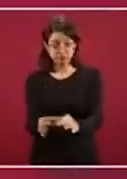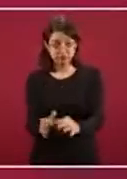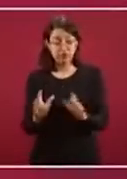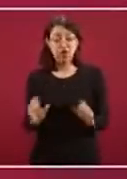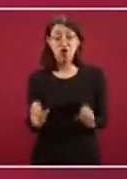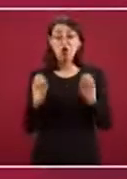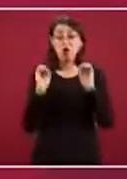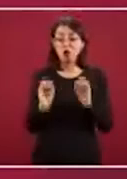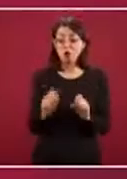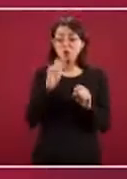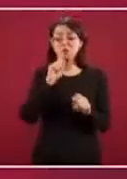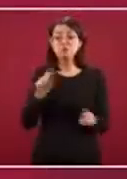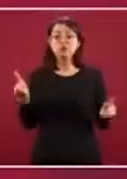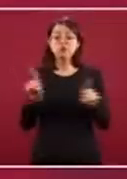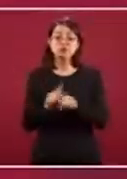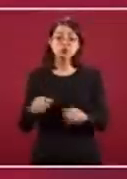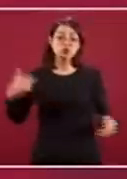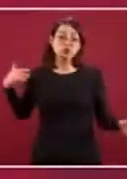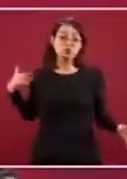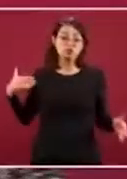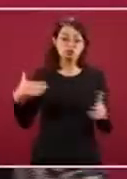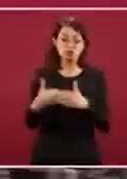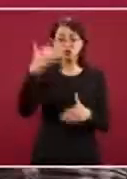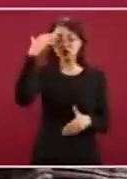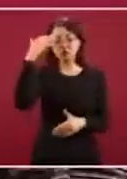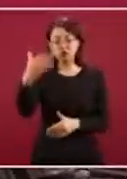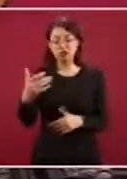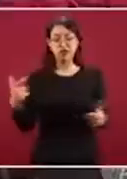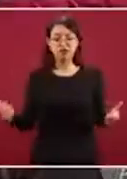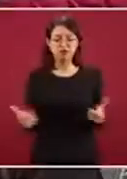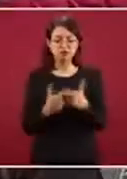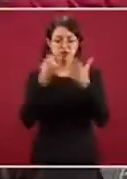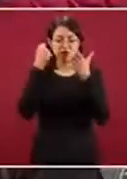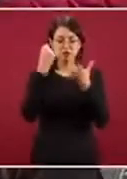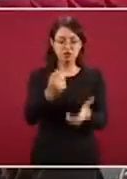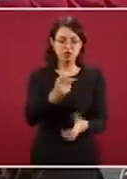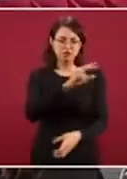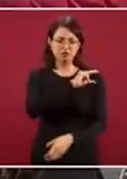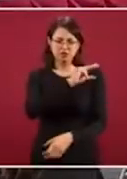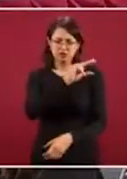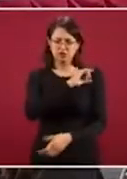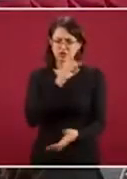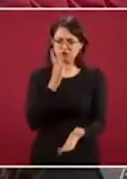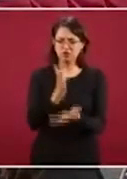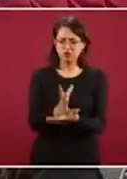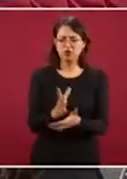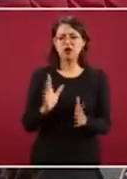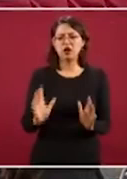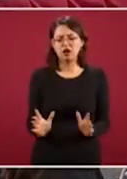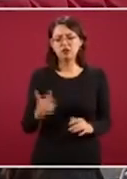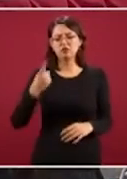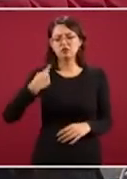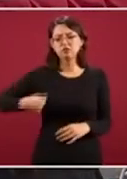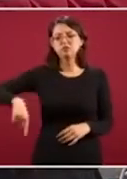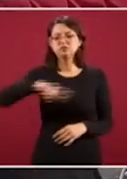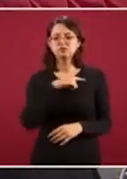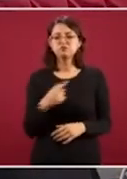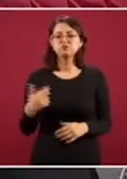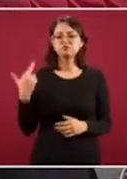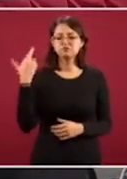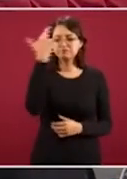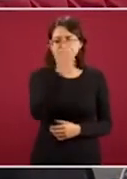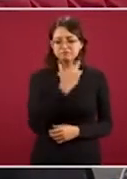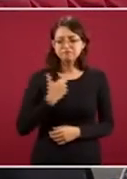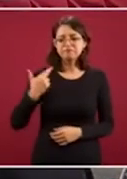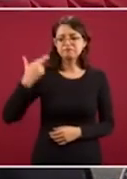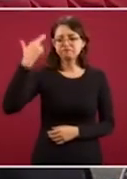venido teniendo también a lo largo del tiempo este es un fideicomiso privado nosotros hemos venido analizando el